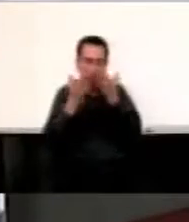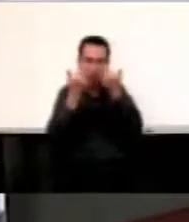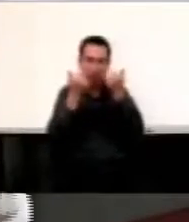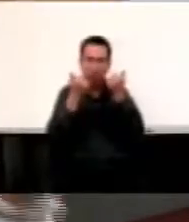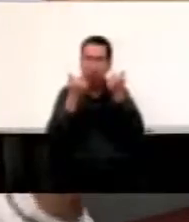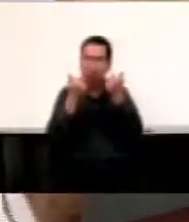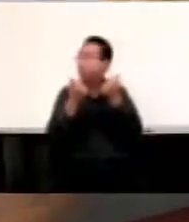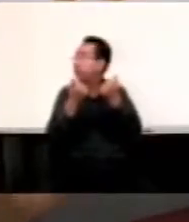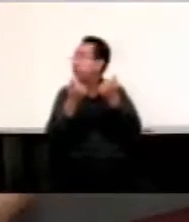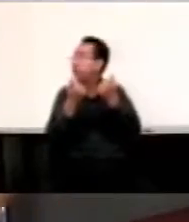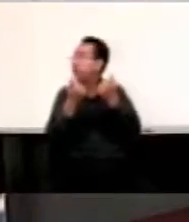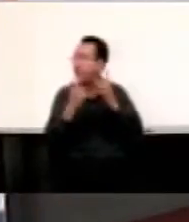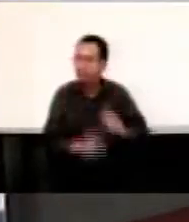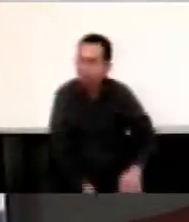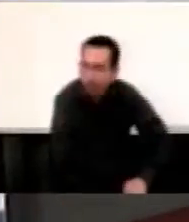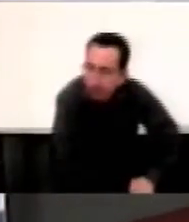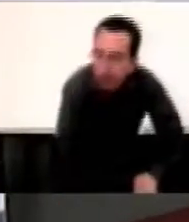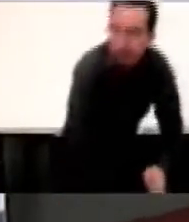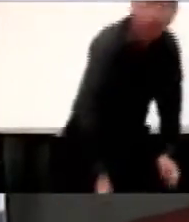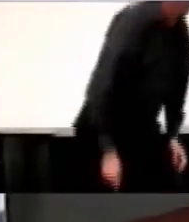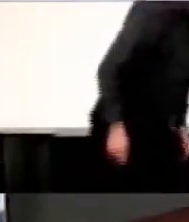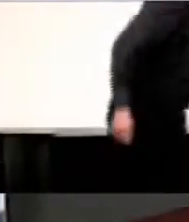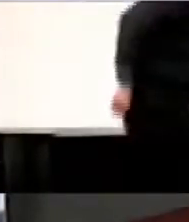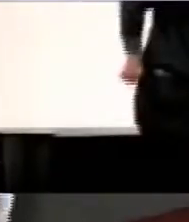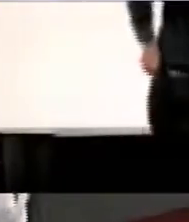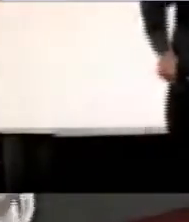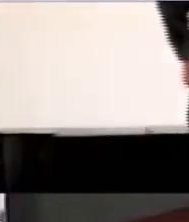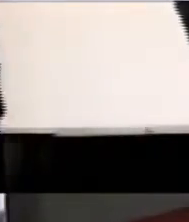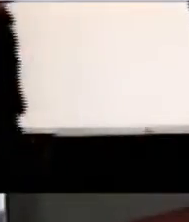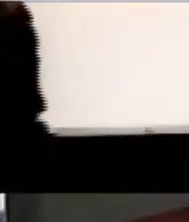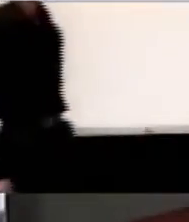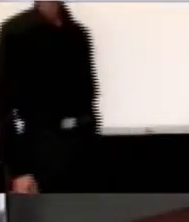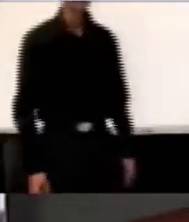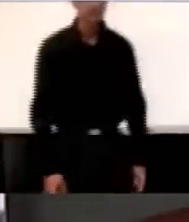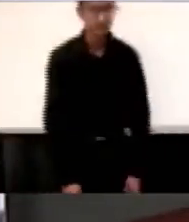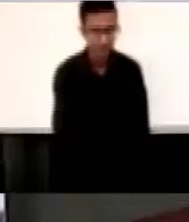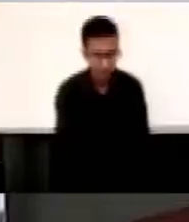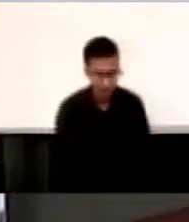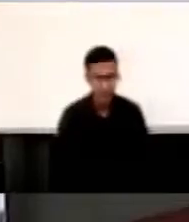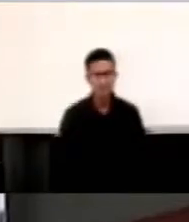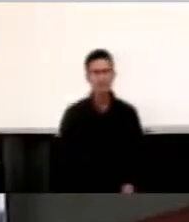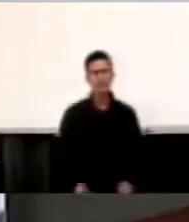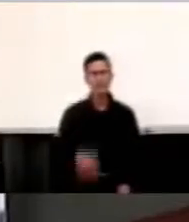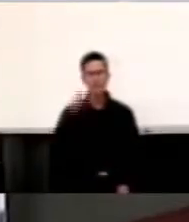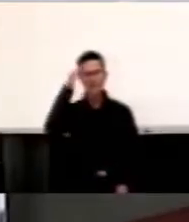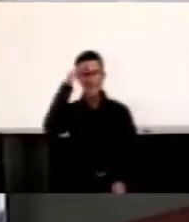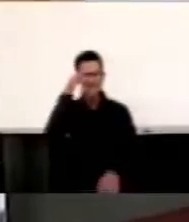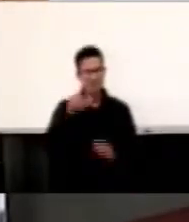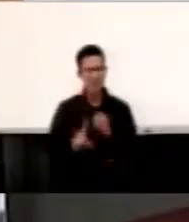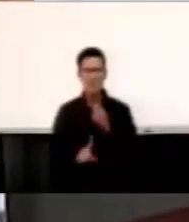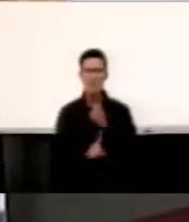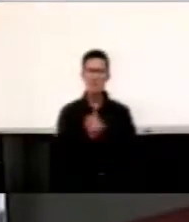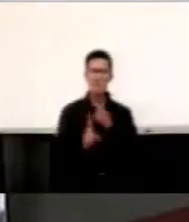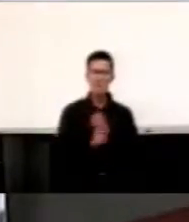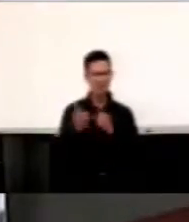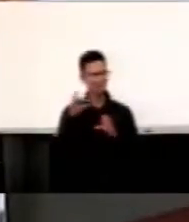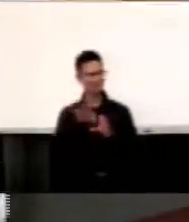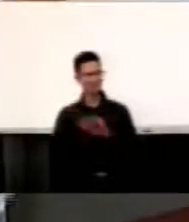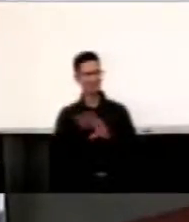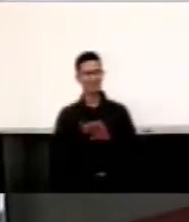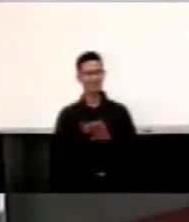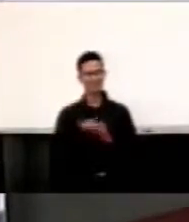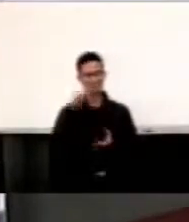ya sería tema de otra charla, pero cuando se habla mucho de la crisis de la democracia, y cuando hablamos de crisis de la democracia, todo mundo voltea a ver a